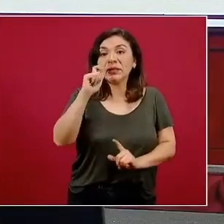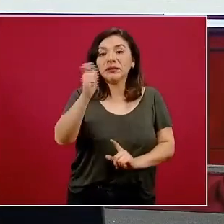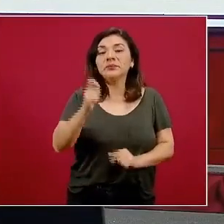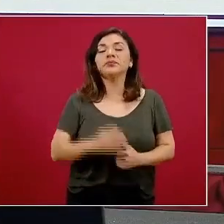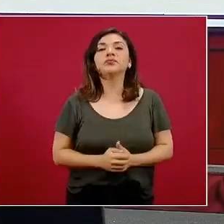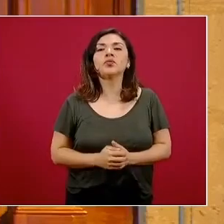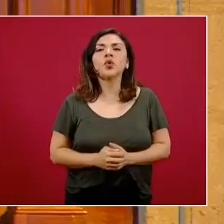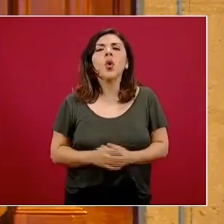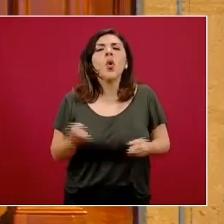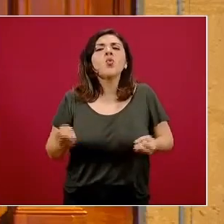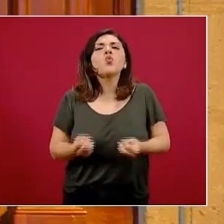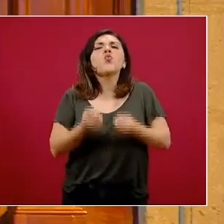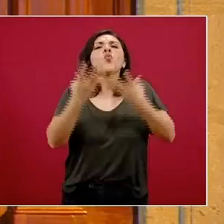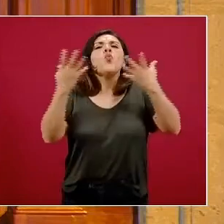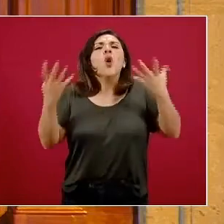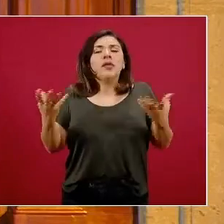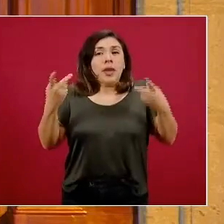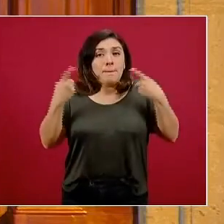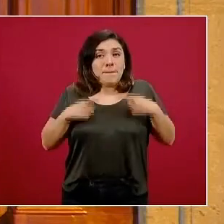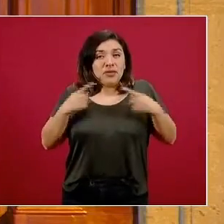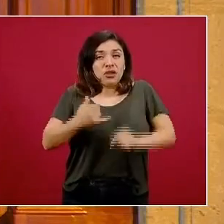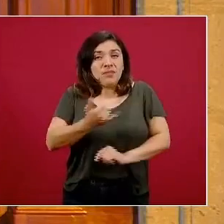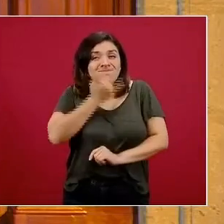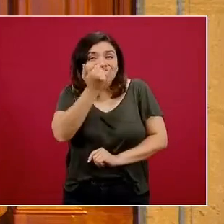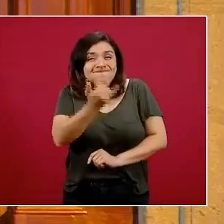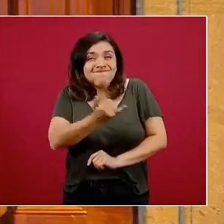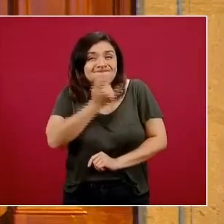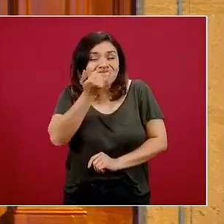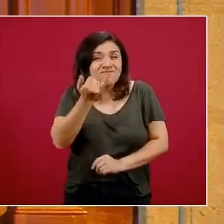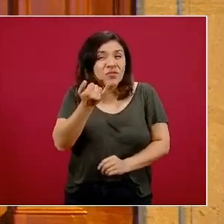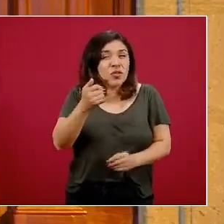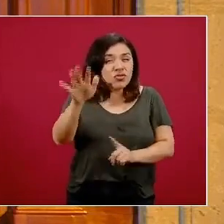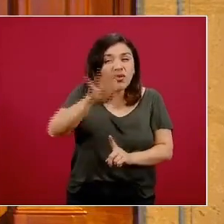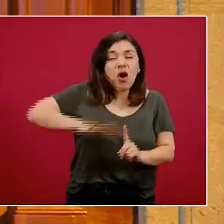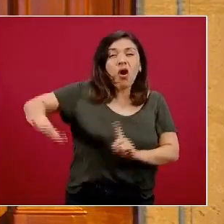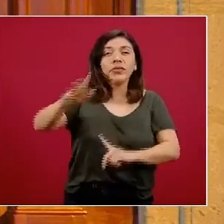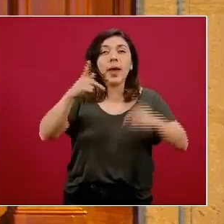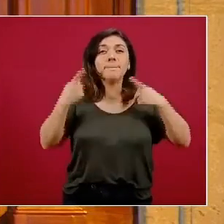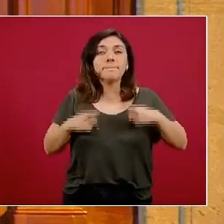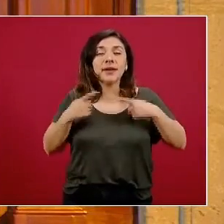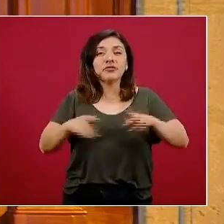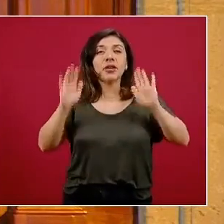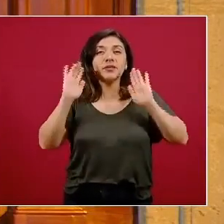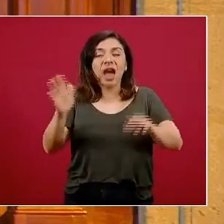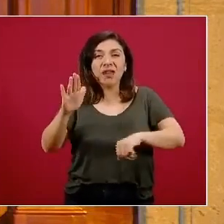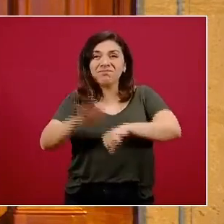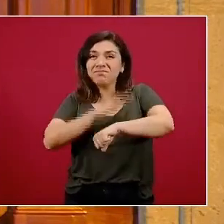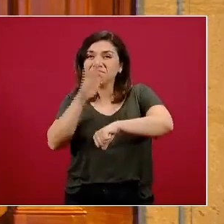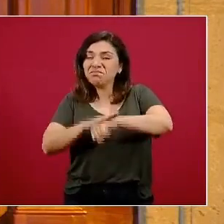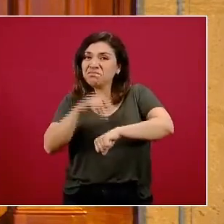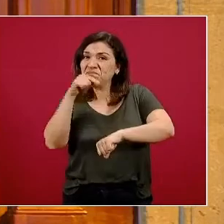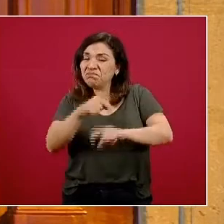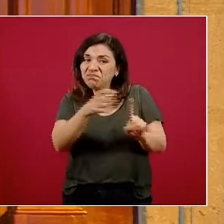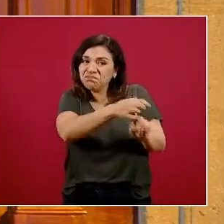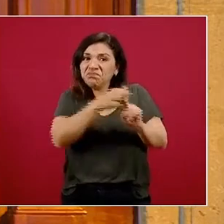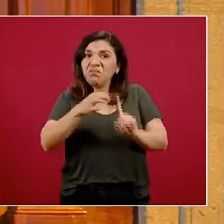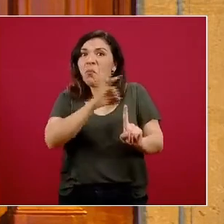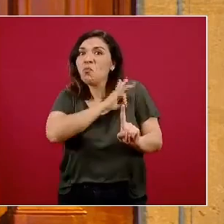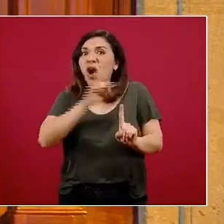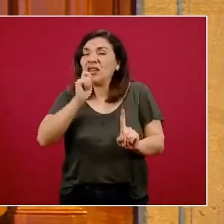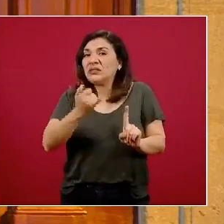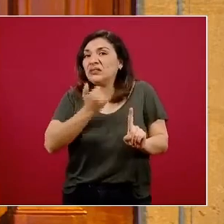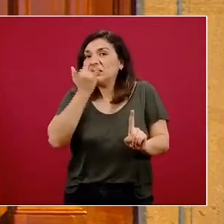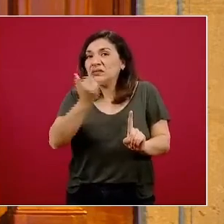la cantidad total de casos sospechosos, es decir, todas las personas que fueron clasificadas por tener